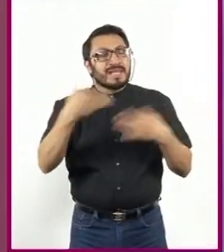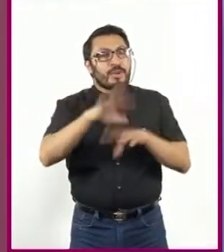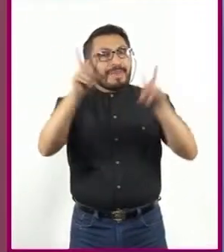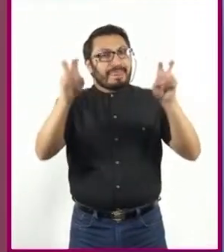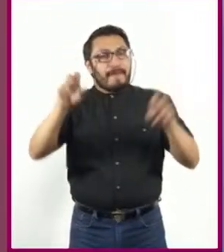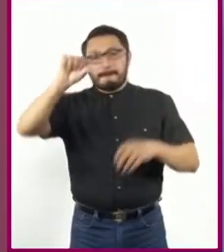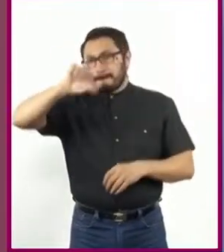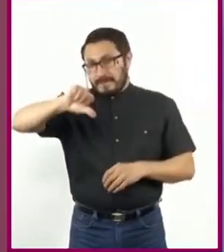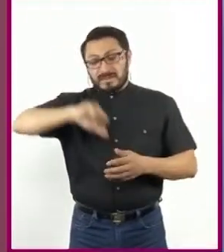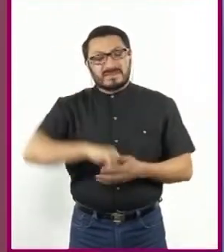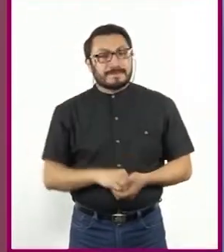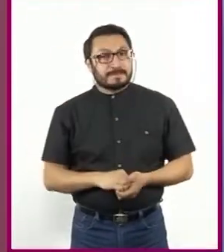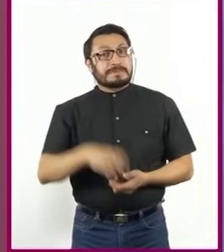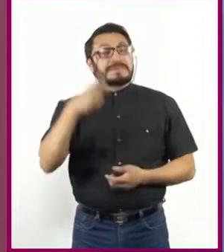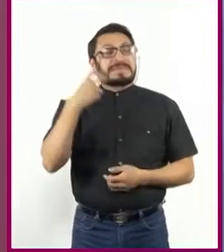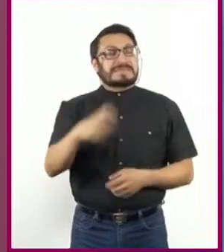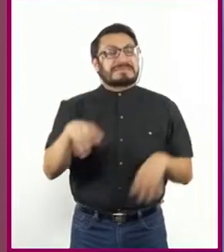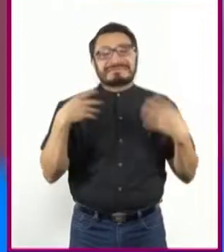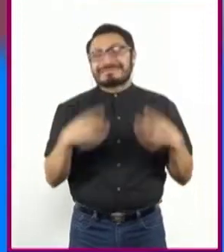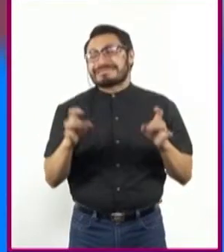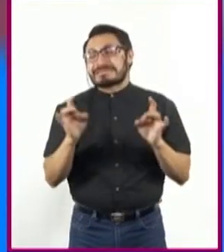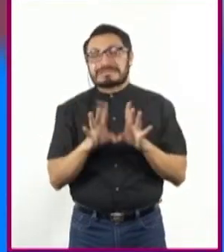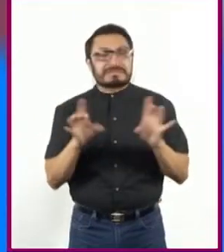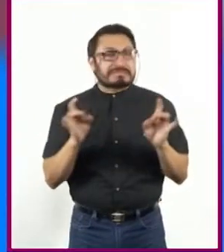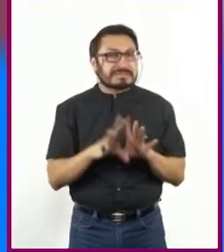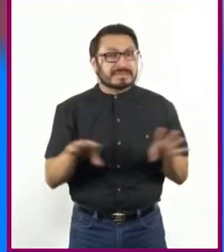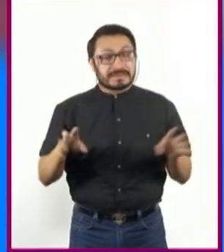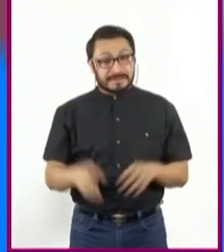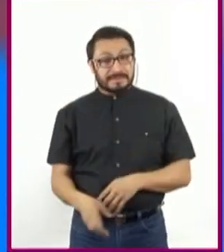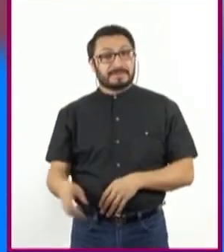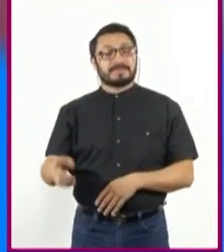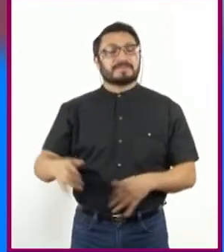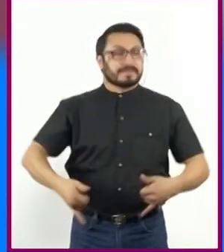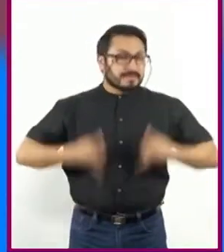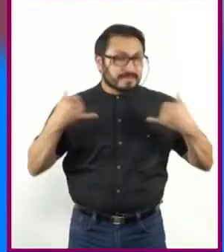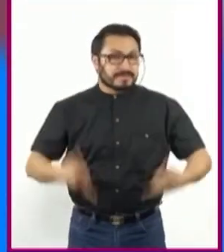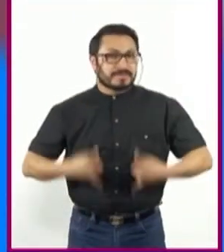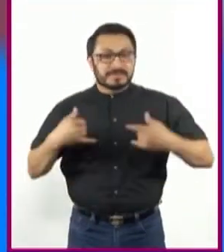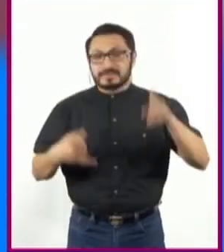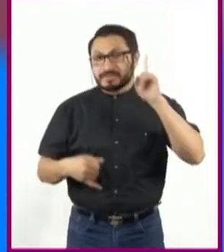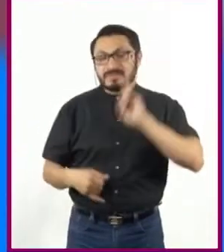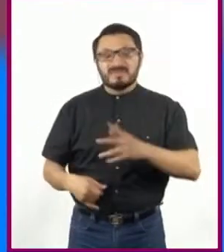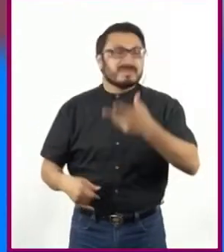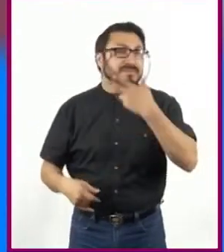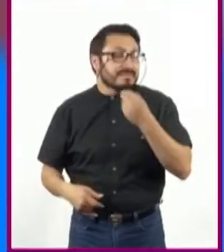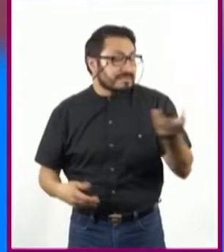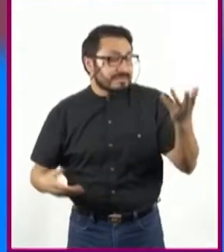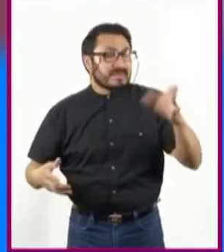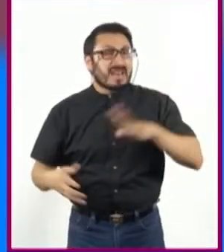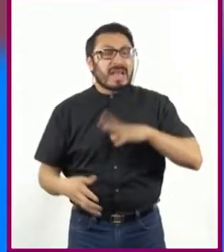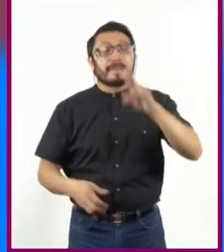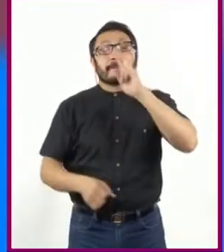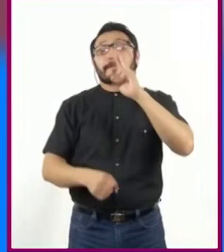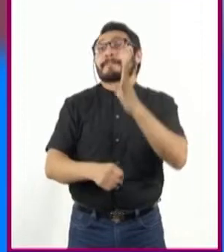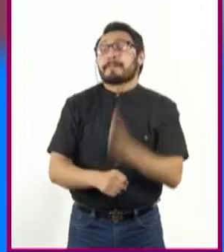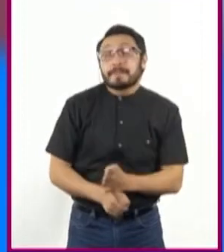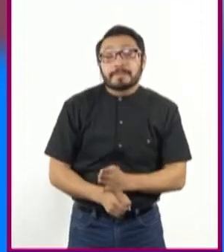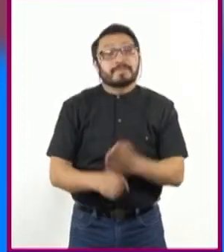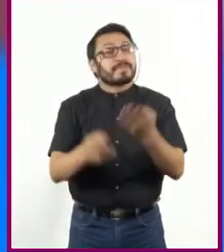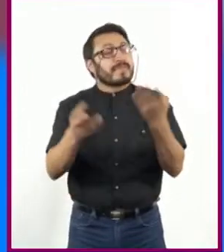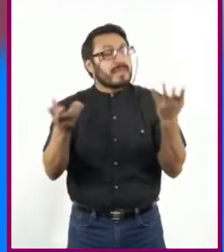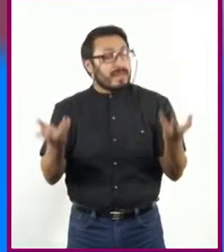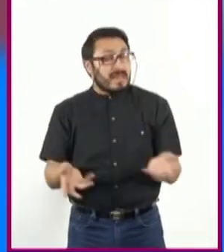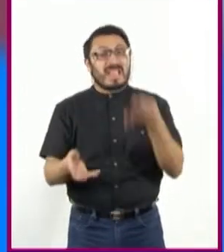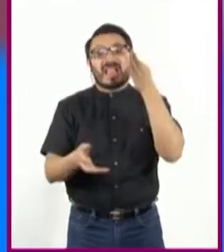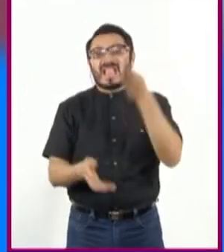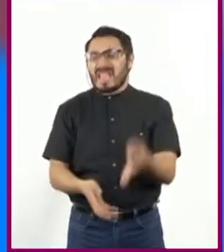tema. Ante este tipo de situaciones, las y los adolescentes tienen como responsabilidad tomar un